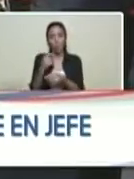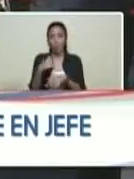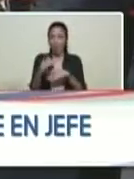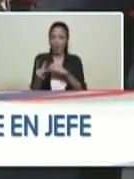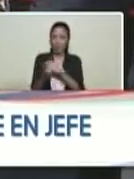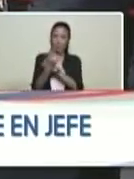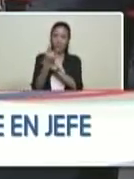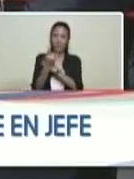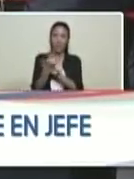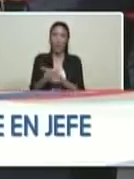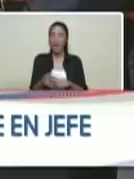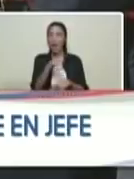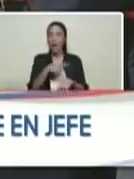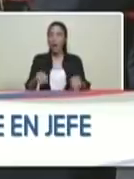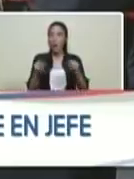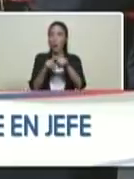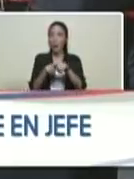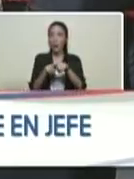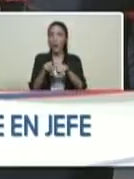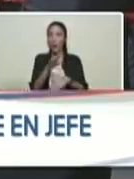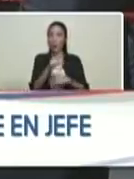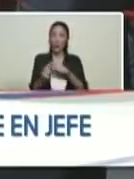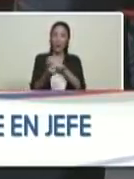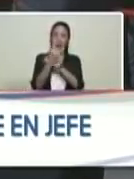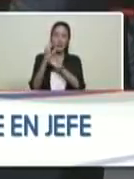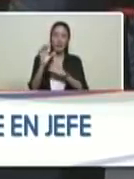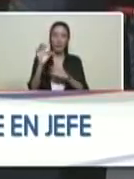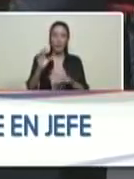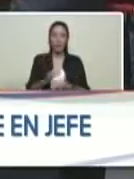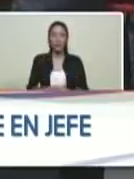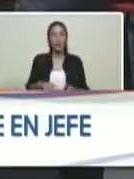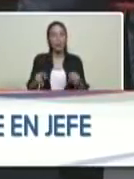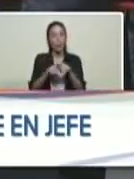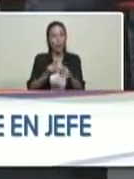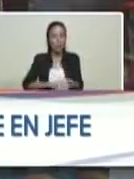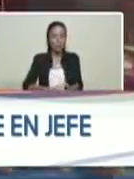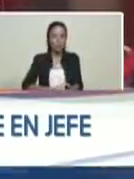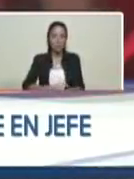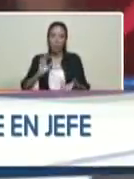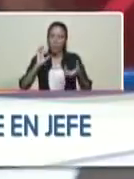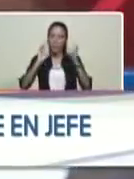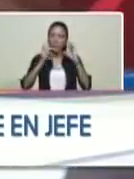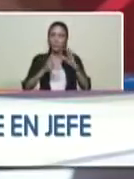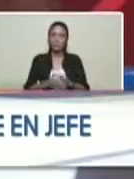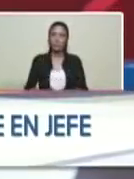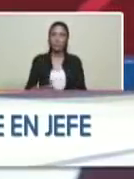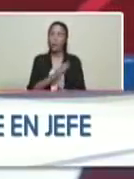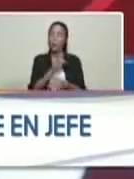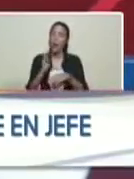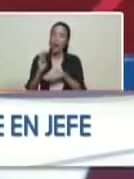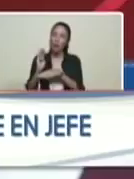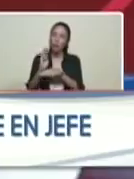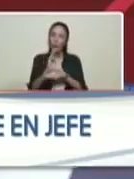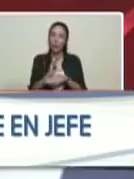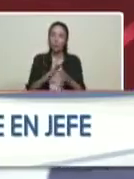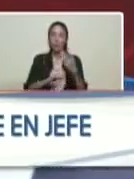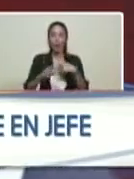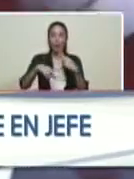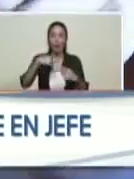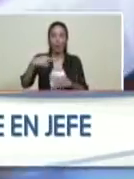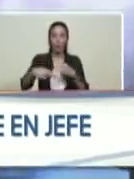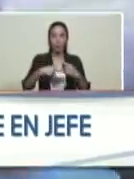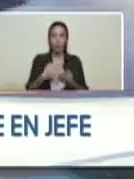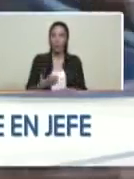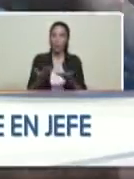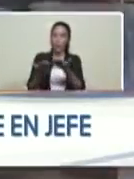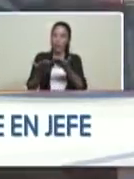agresores serán tratados con la misma fiereza republicana y revolucionaria les agradezco como